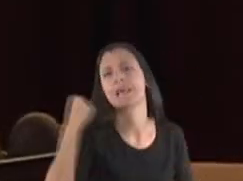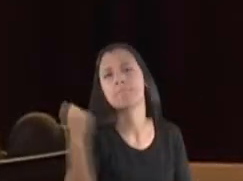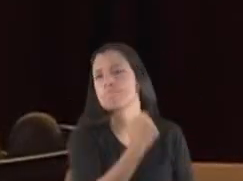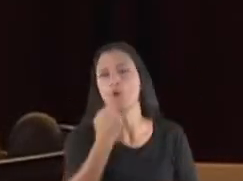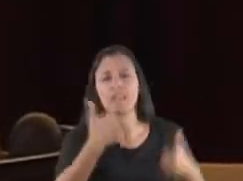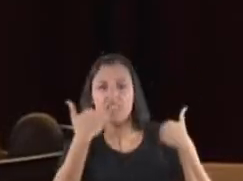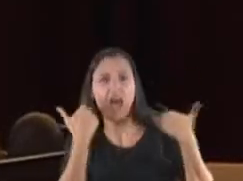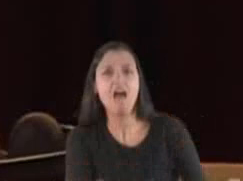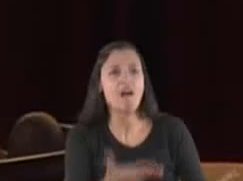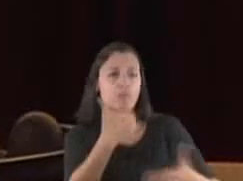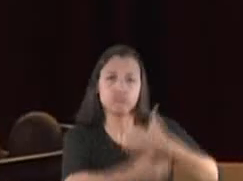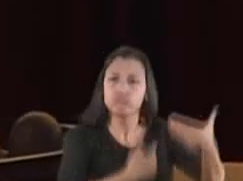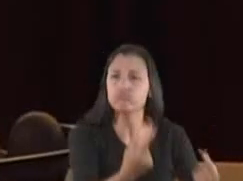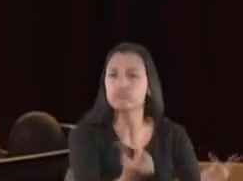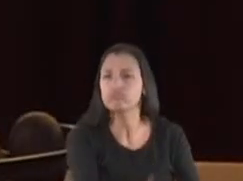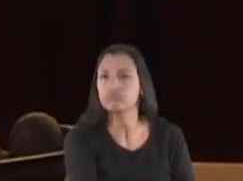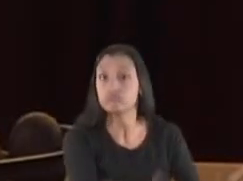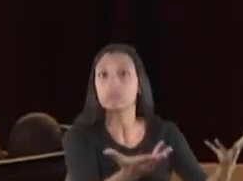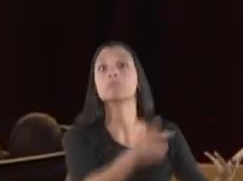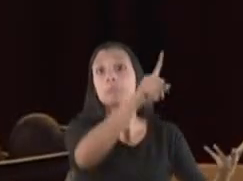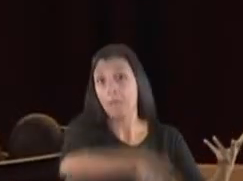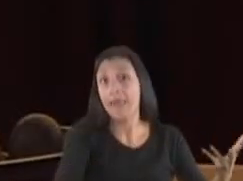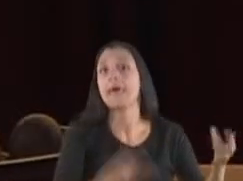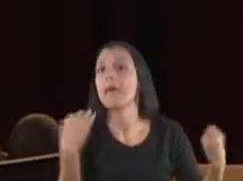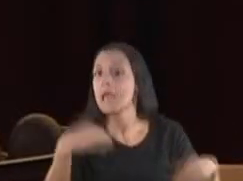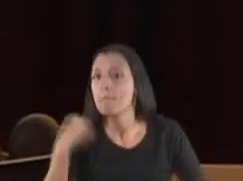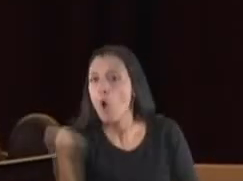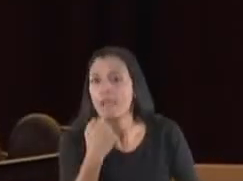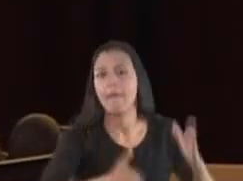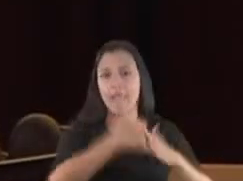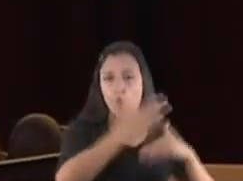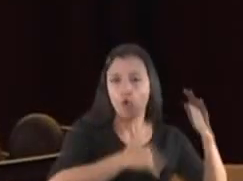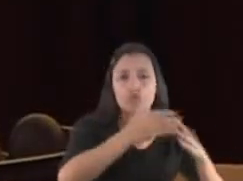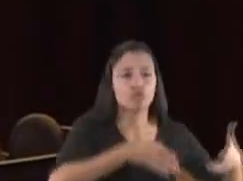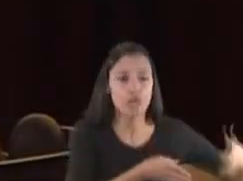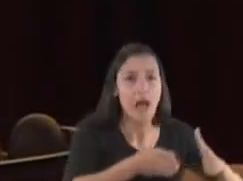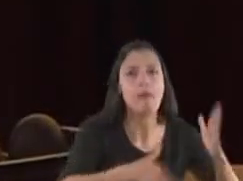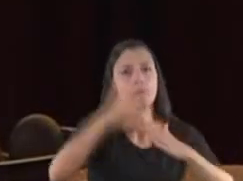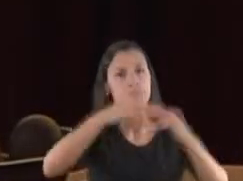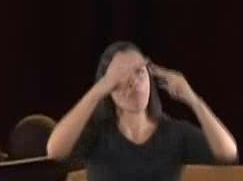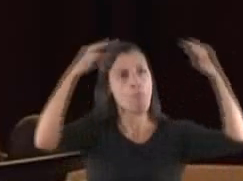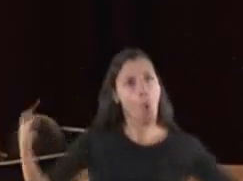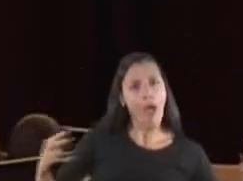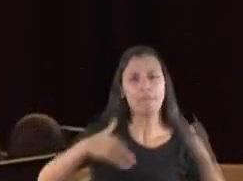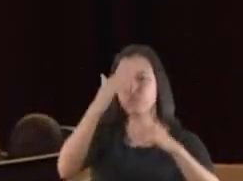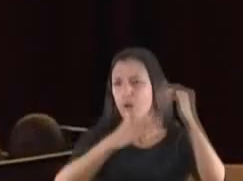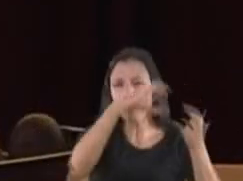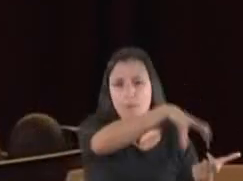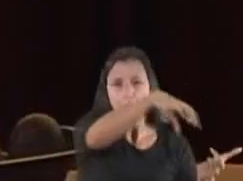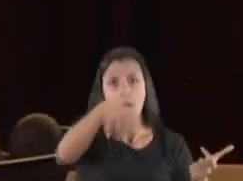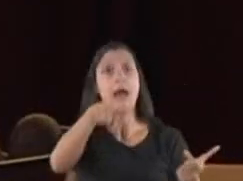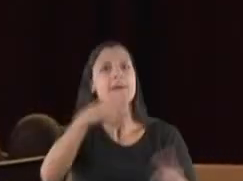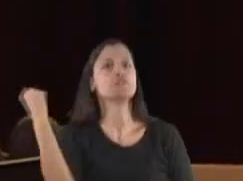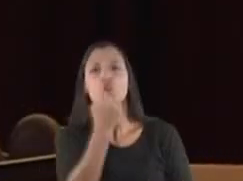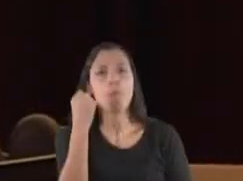favorecer el transporte a través de la construcción de vías férreas o de caminos, de puentes, es una tarea